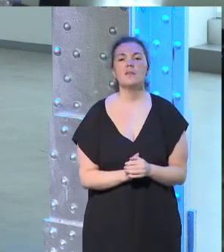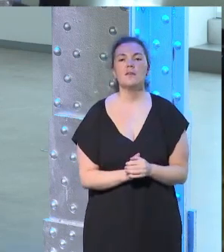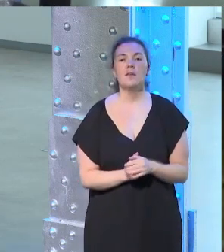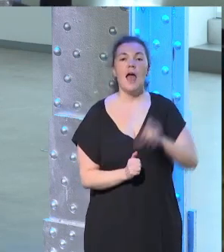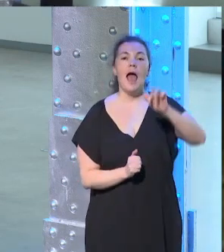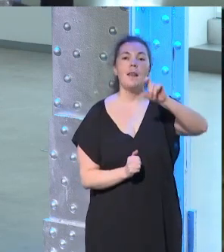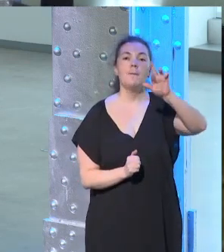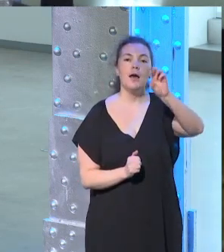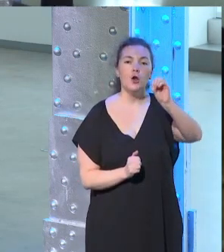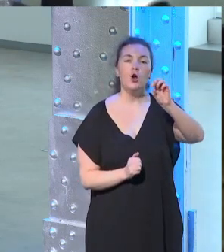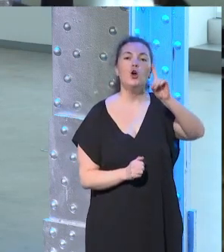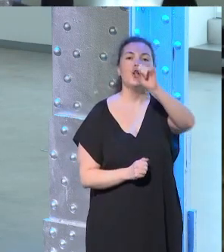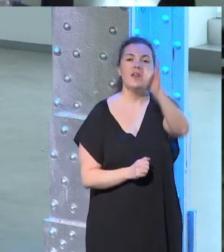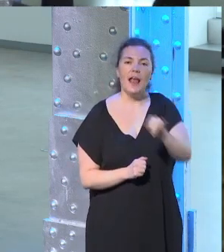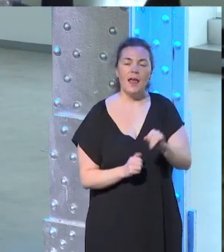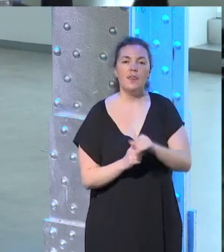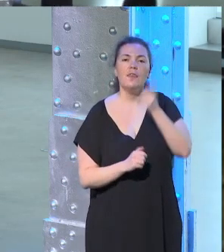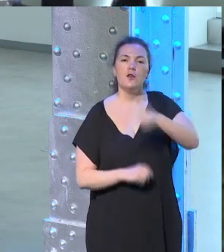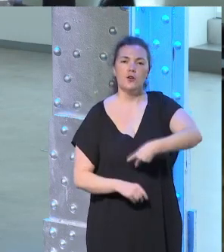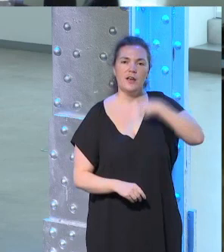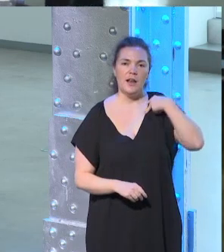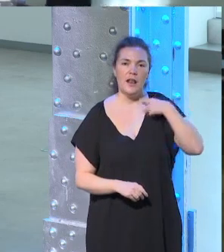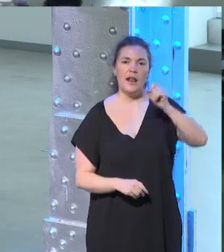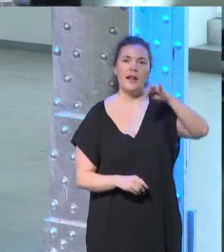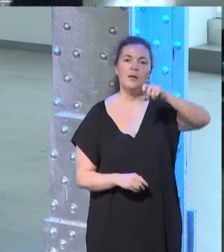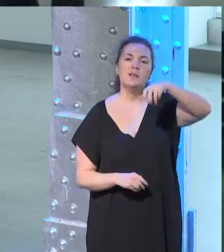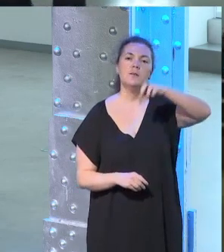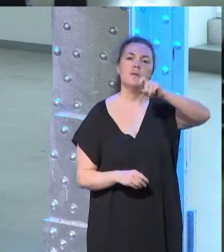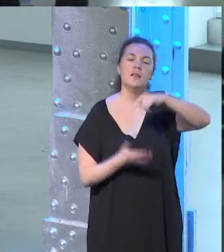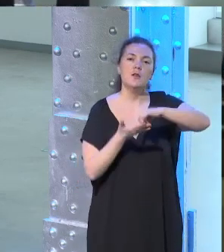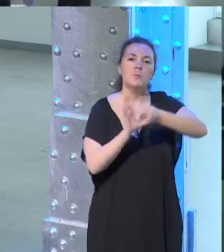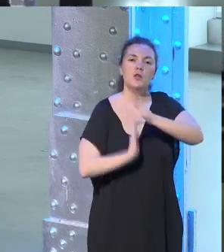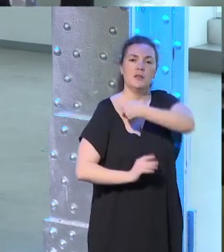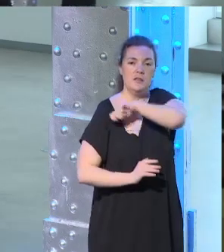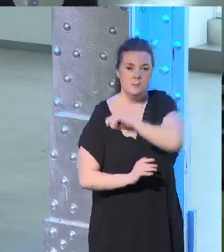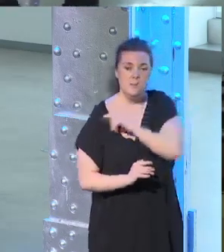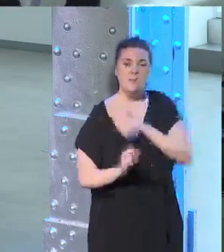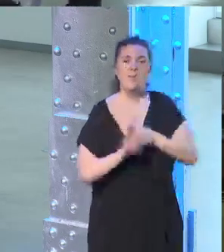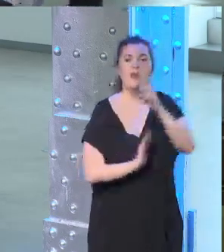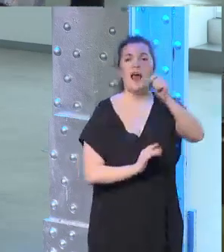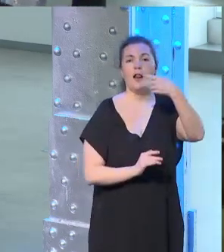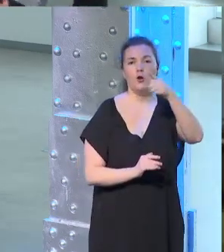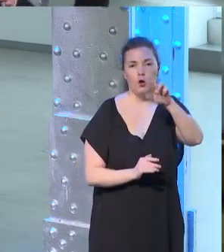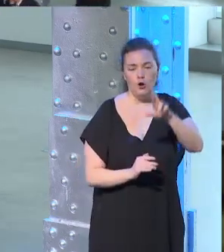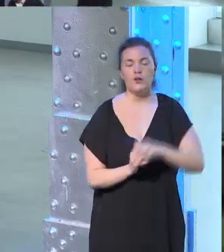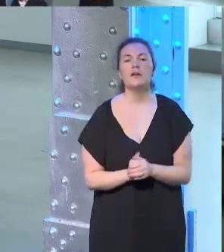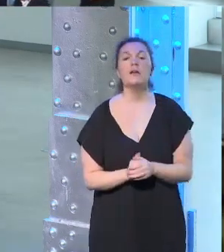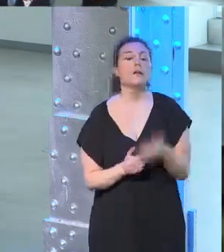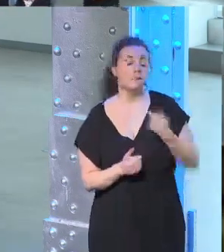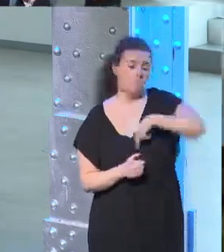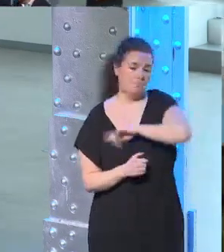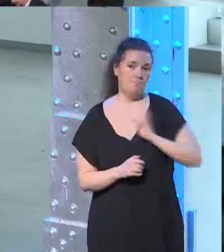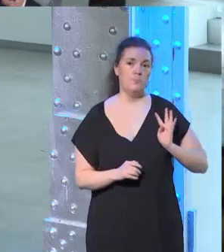Álvaro Rodríguez, que es el director general The Climate Reality Project Spain. Entiendo que esto es la Fundación Al Gore, por lo tanto, y aquí